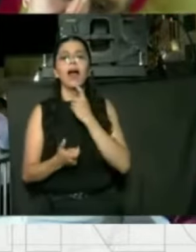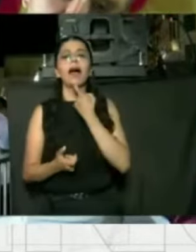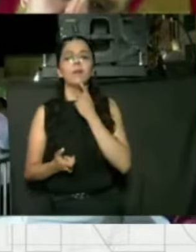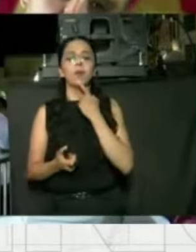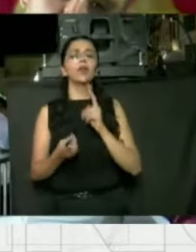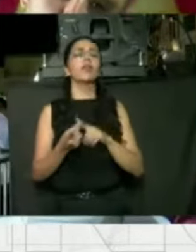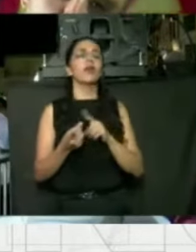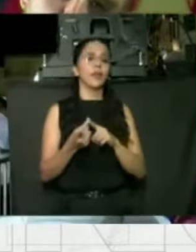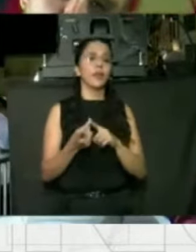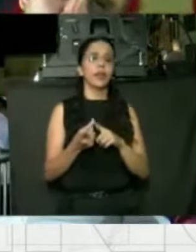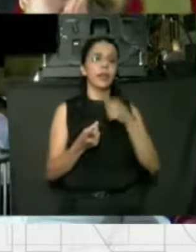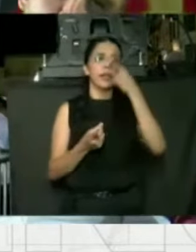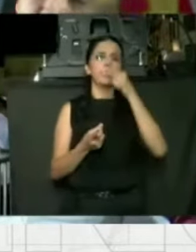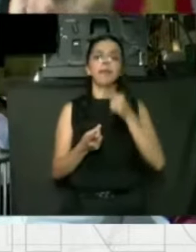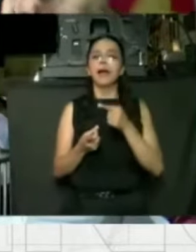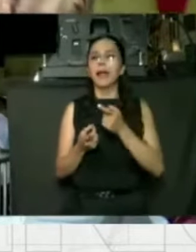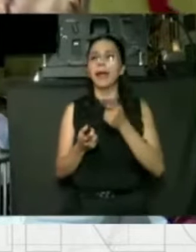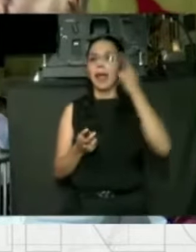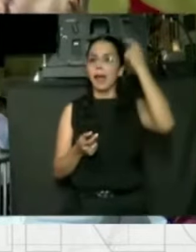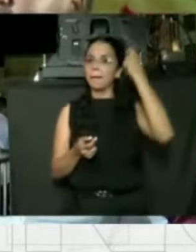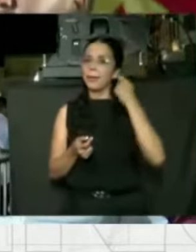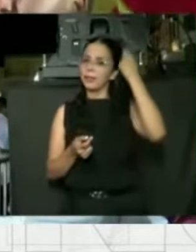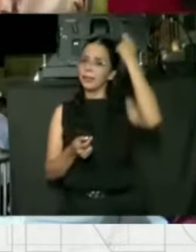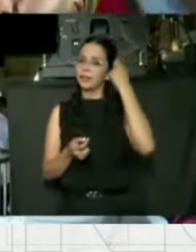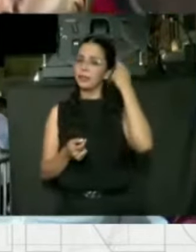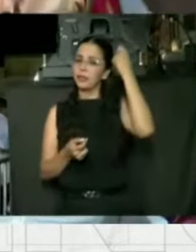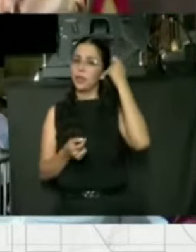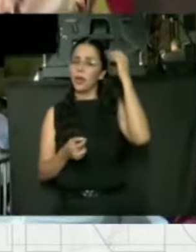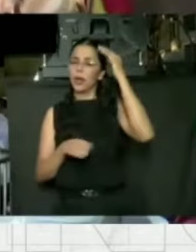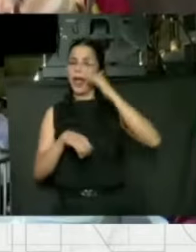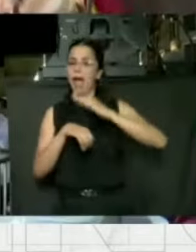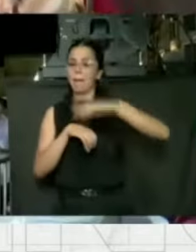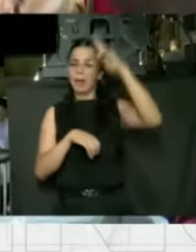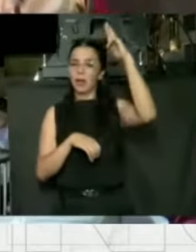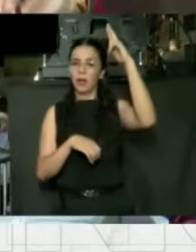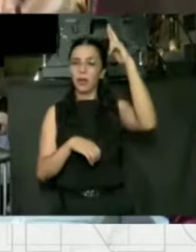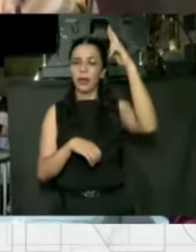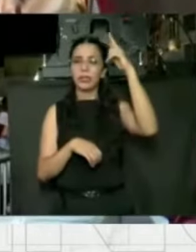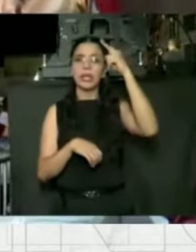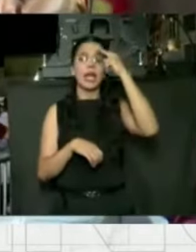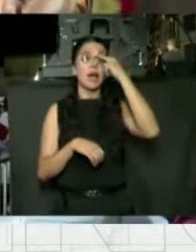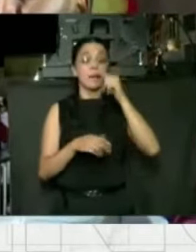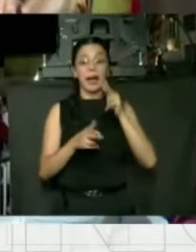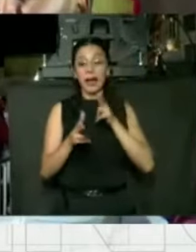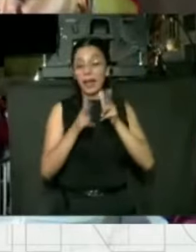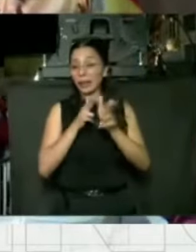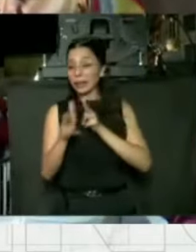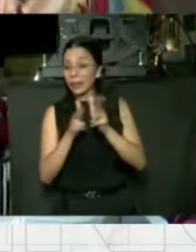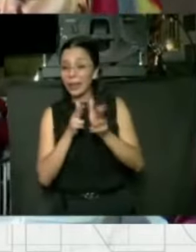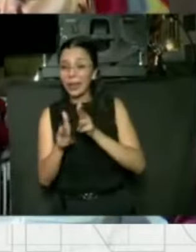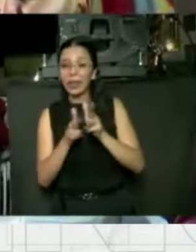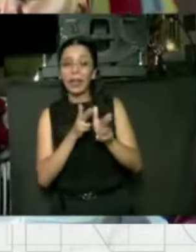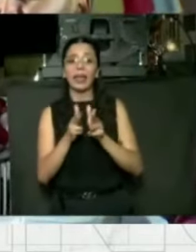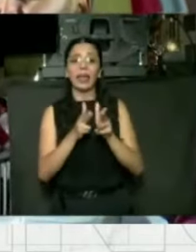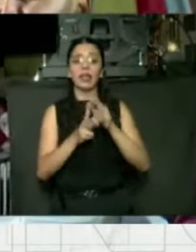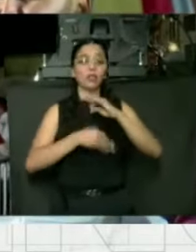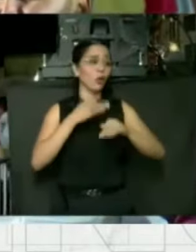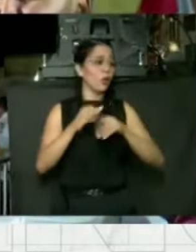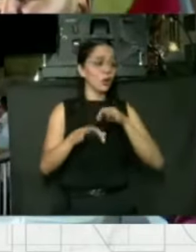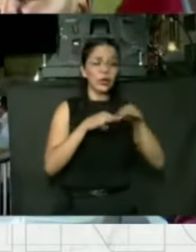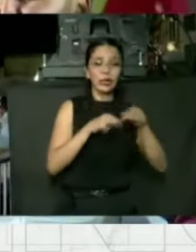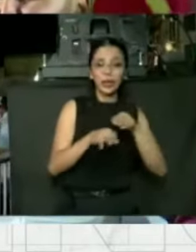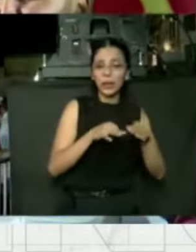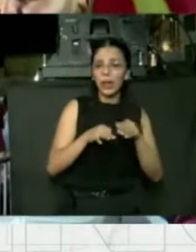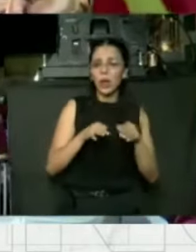Obrador? Para la pensión universal a adultos mayores, para el Tren Maya, el interoceánico, las obras públicas.